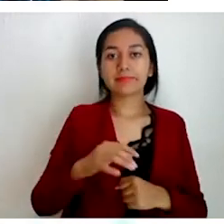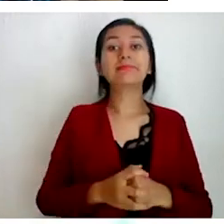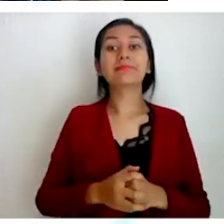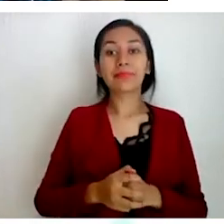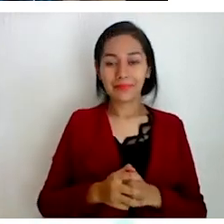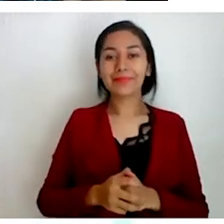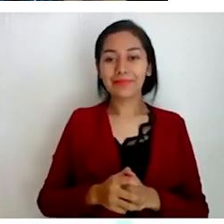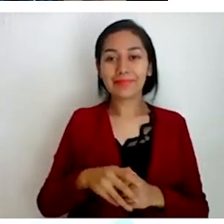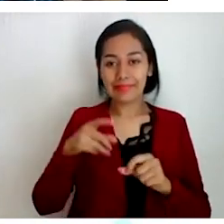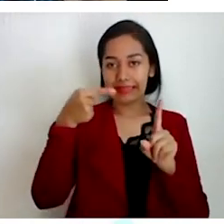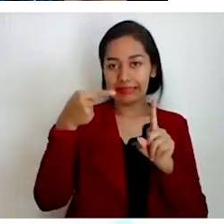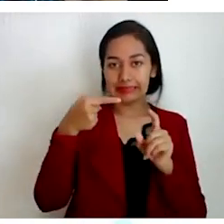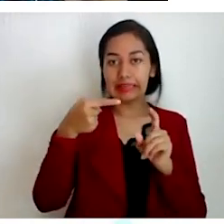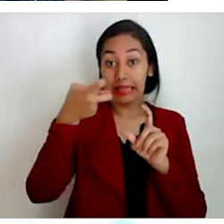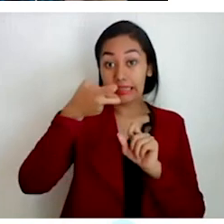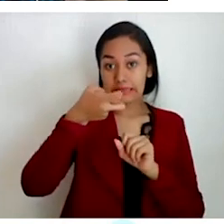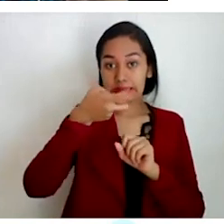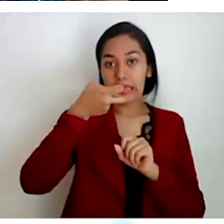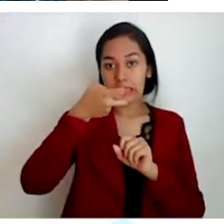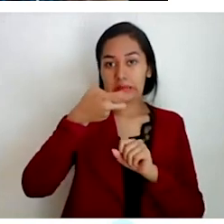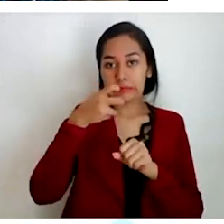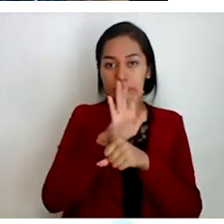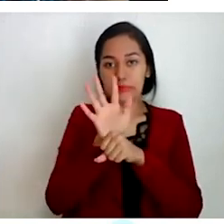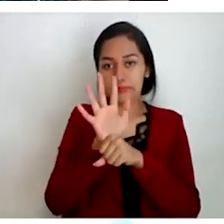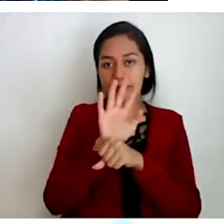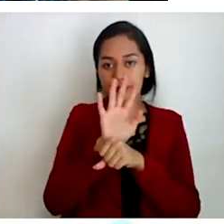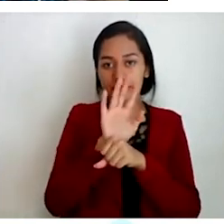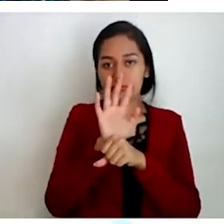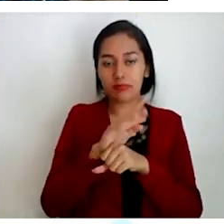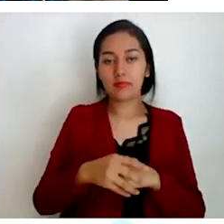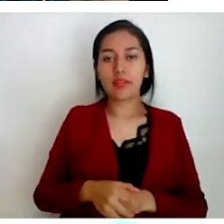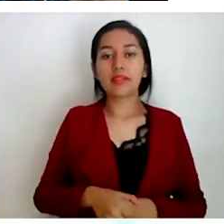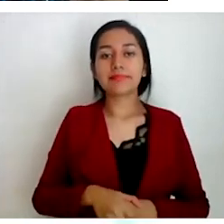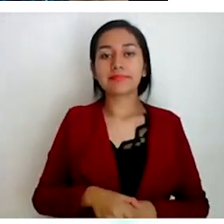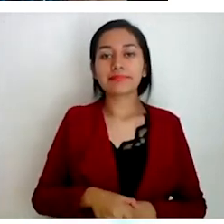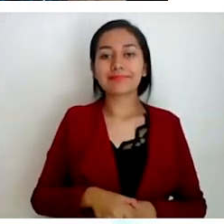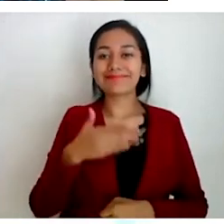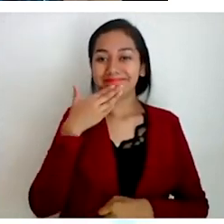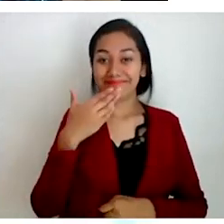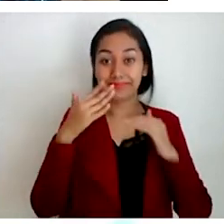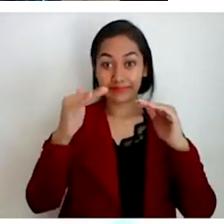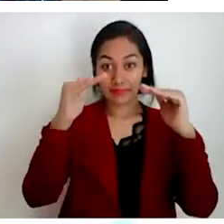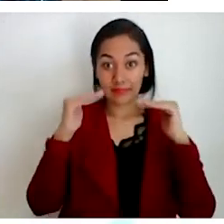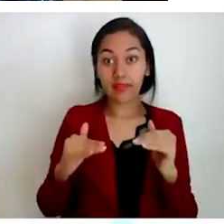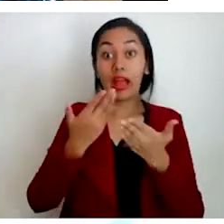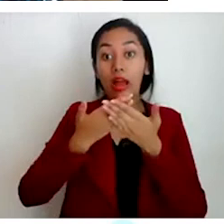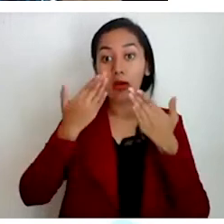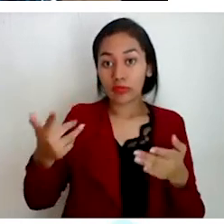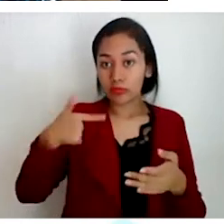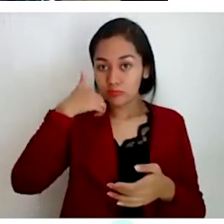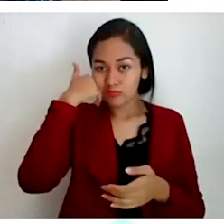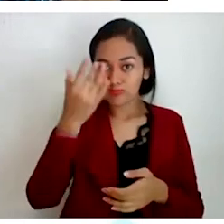Mencionabas hace ratito una película de estas superproducciones que